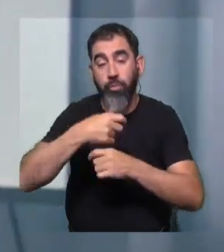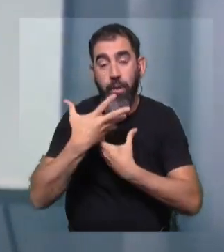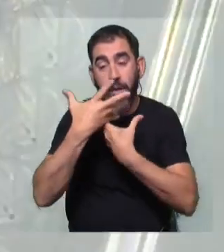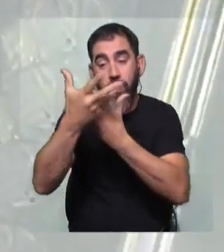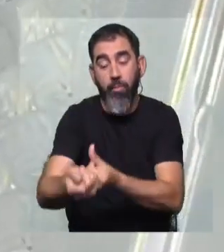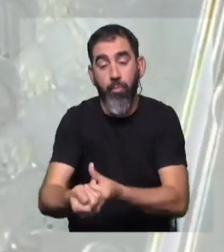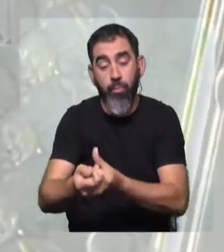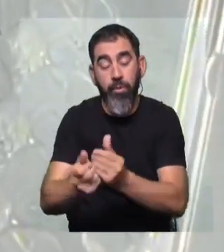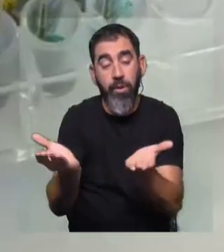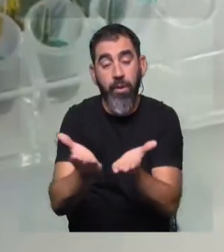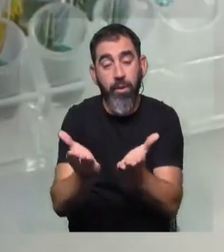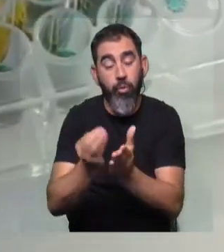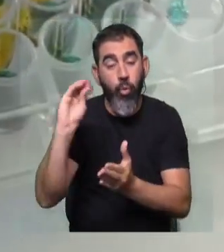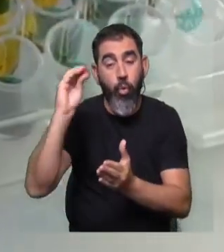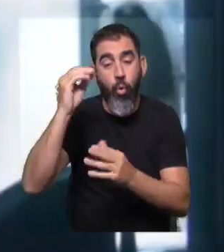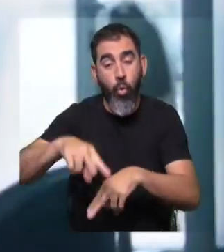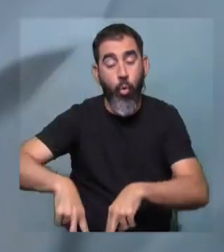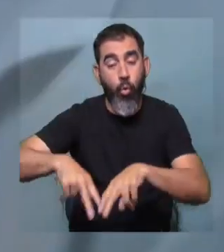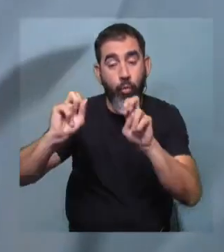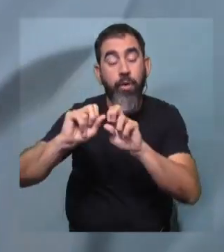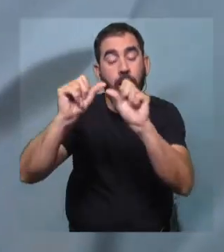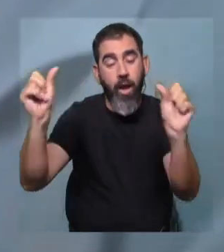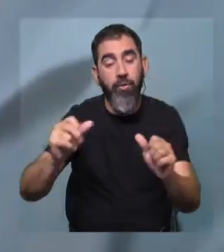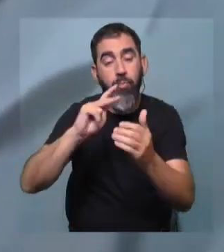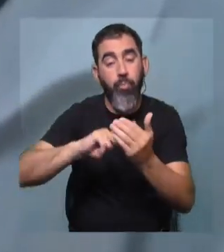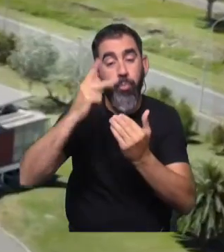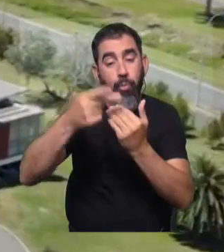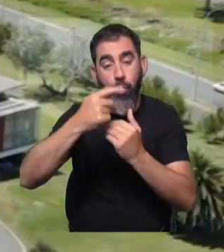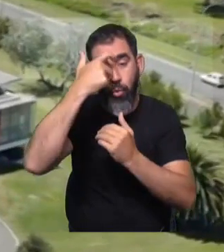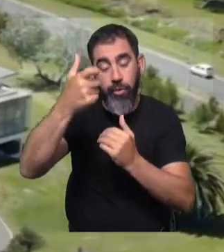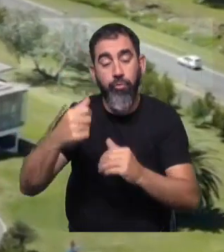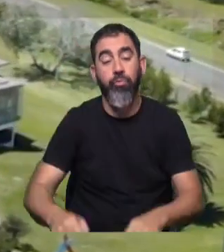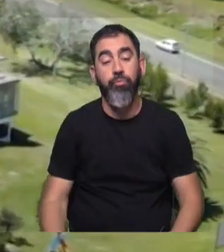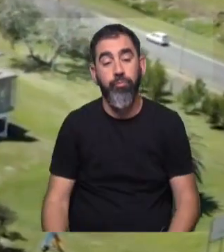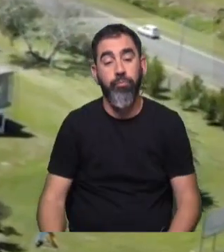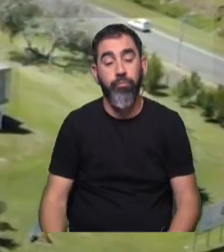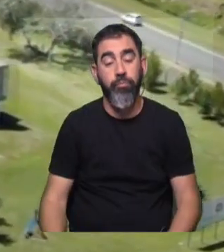la carrera de jóvenes investigadores y realizar proyectos científicos especiales.